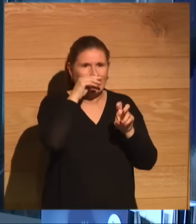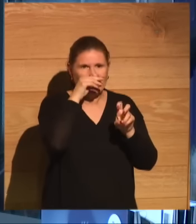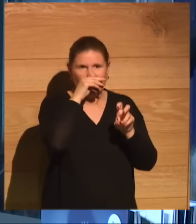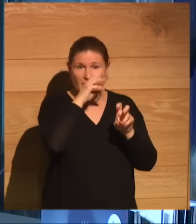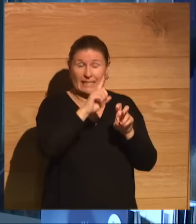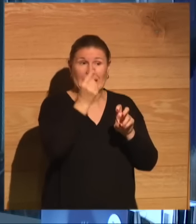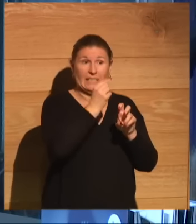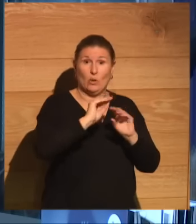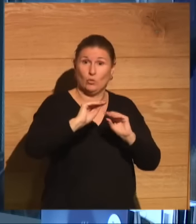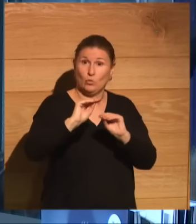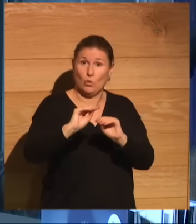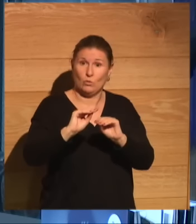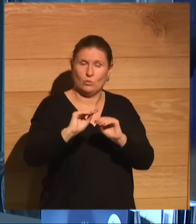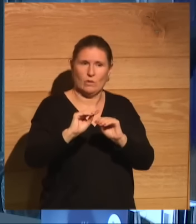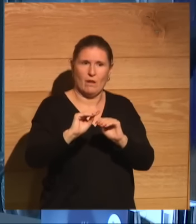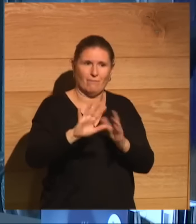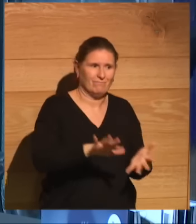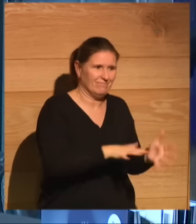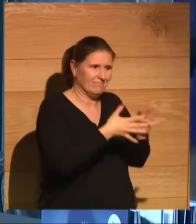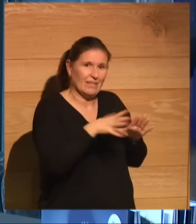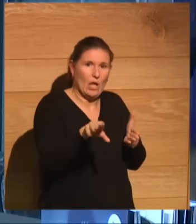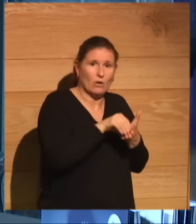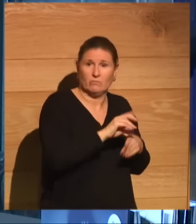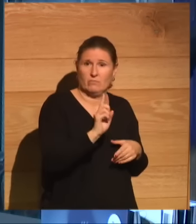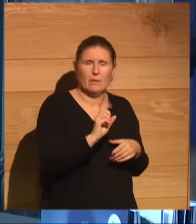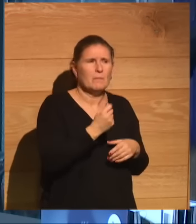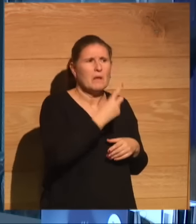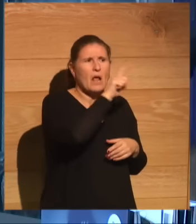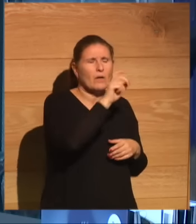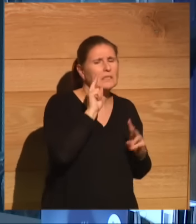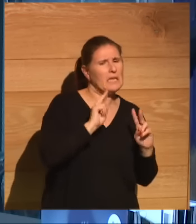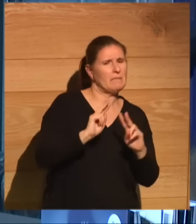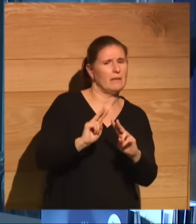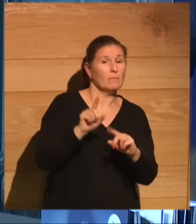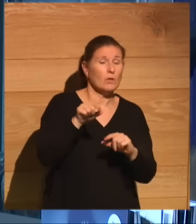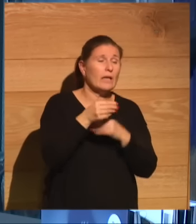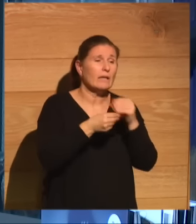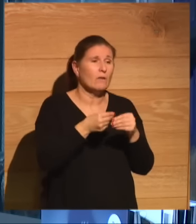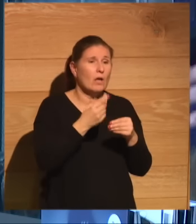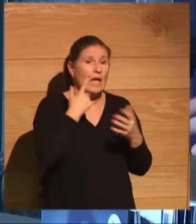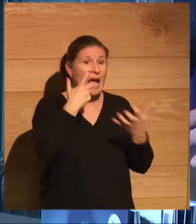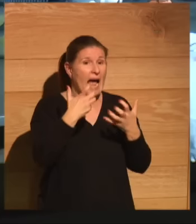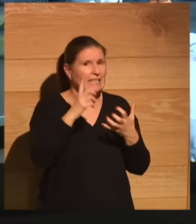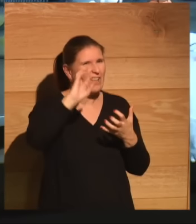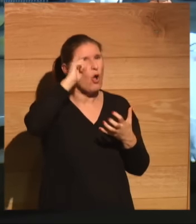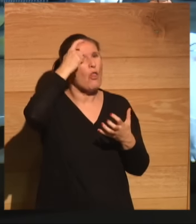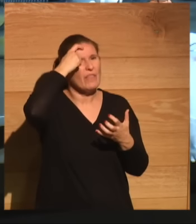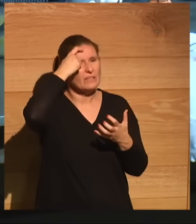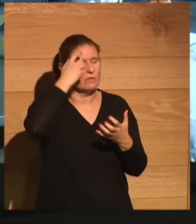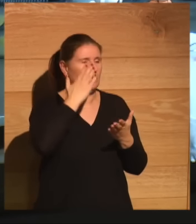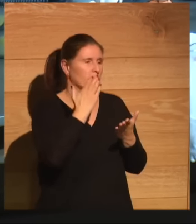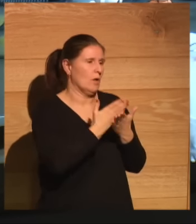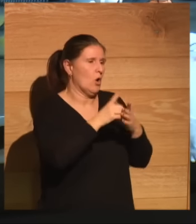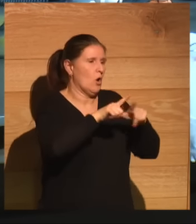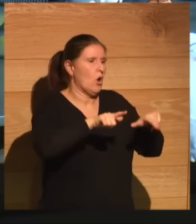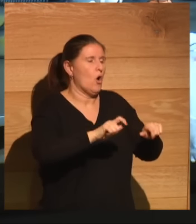solo de sus diseños se llevó a cabo, pero había gente que miraba... Bueno, él hizo todo el arte conceptual de la película, llegó a un despacho, le dijo